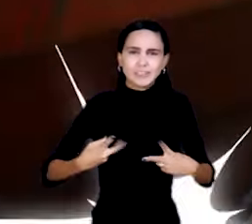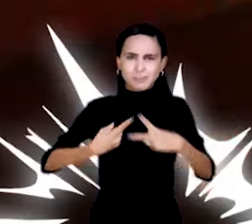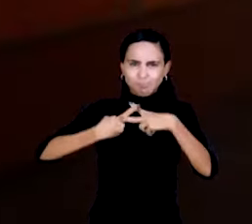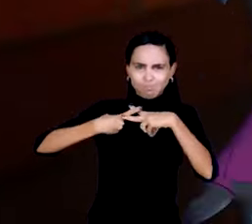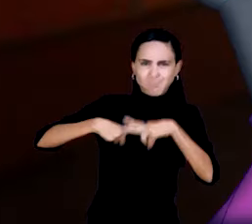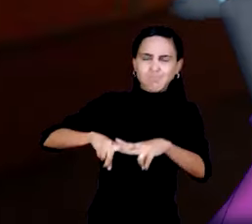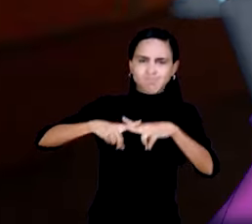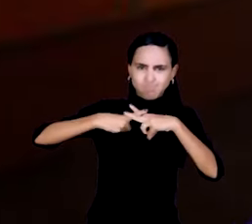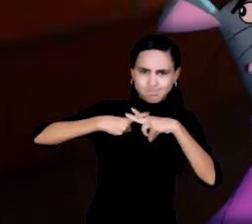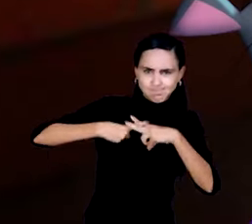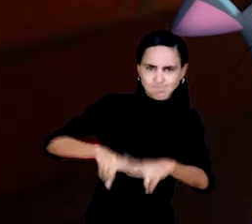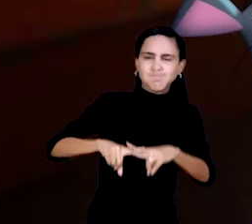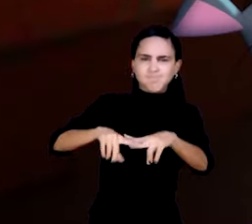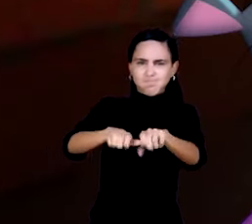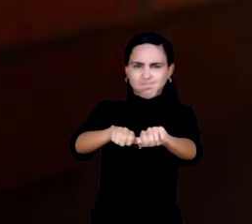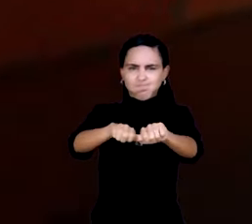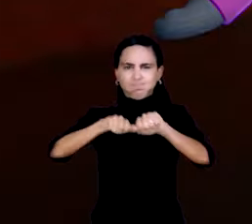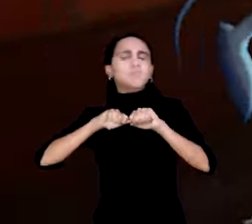arreglo.